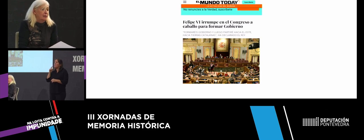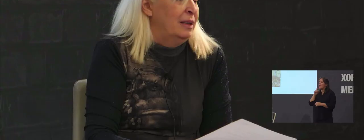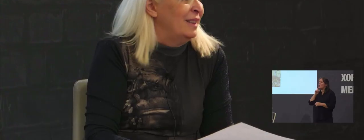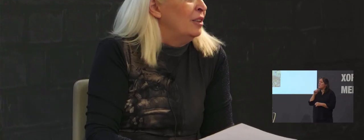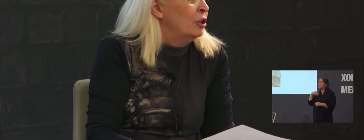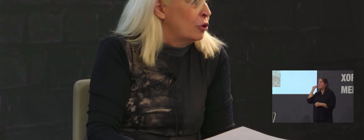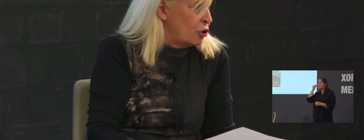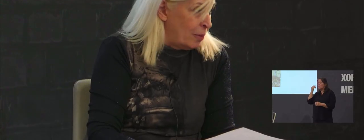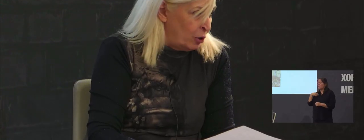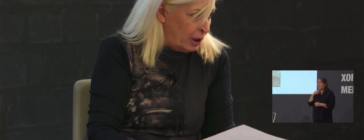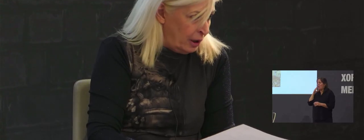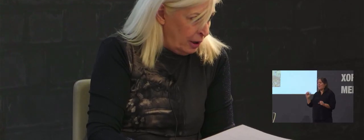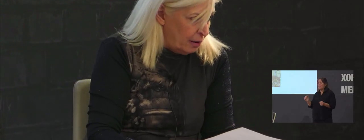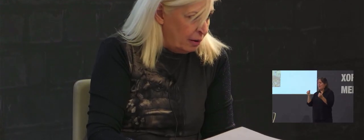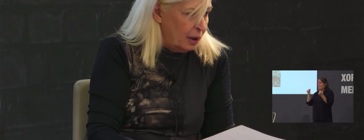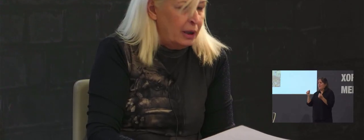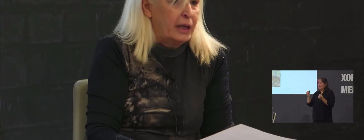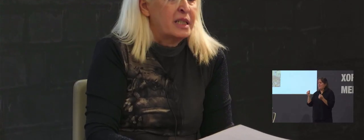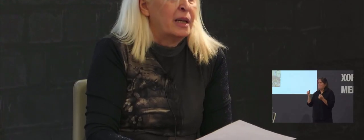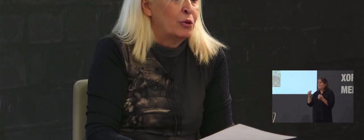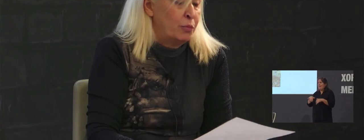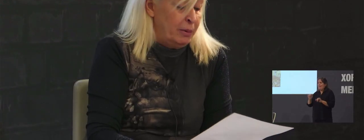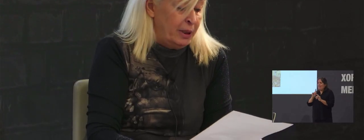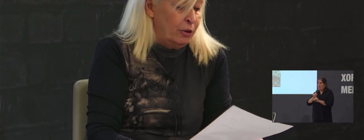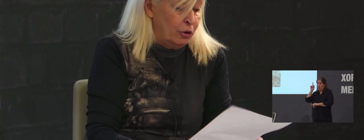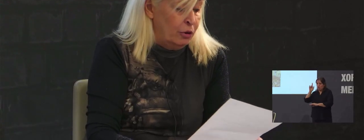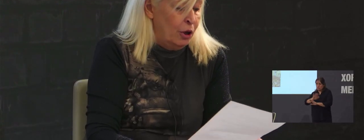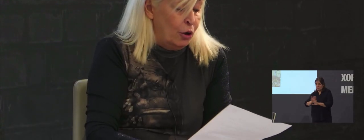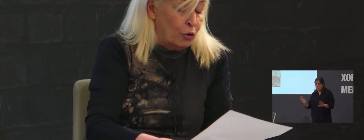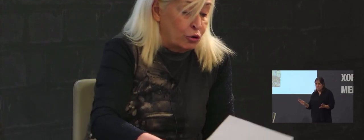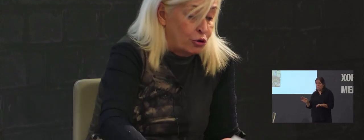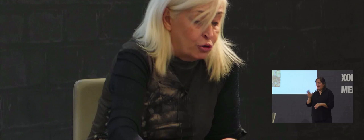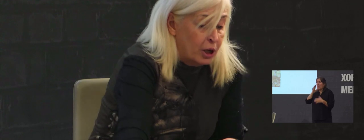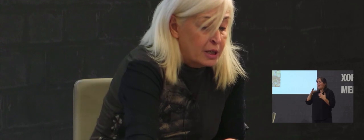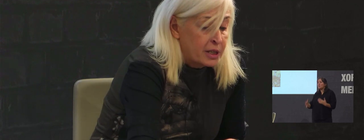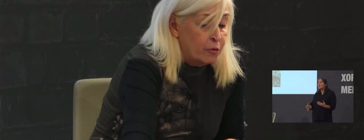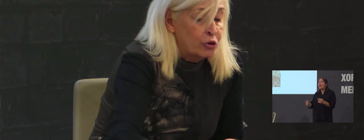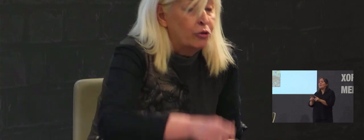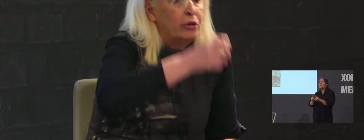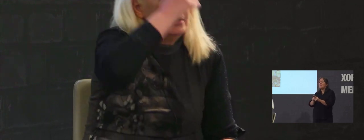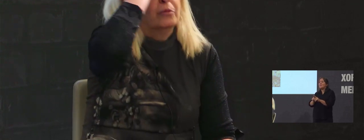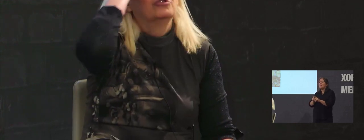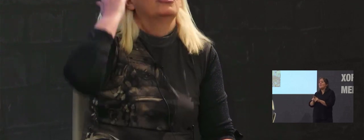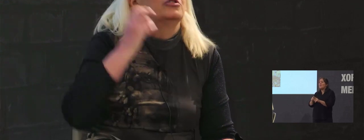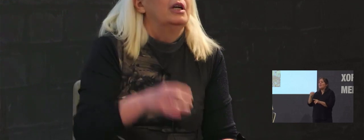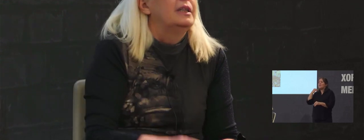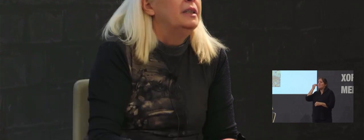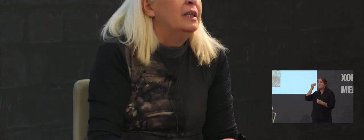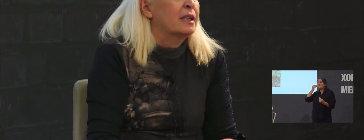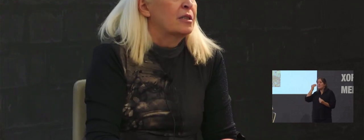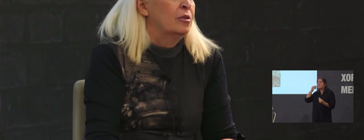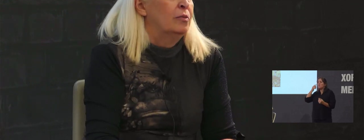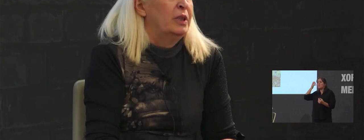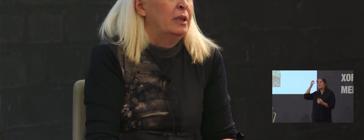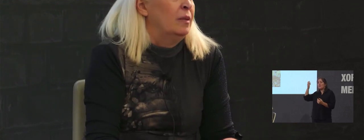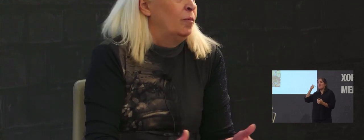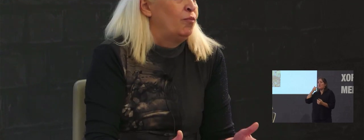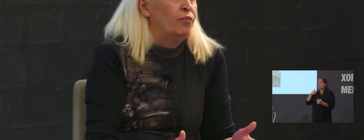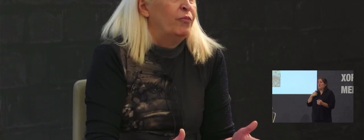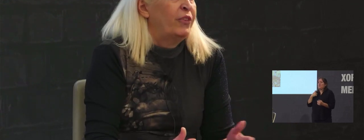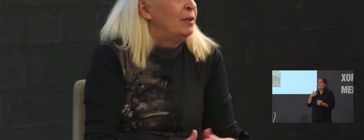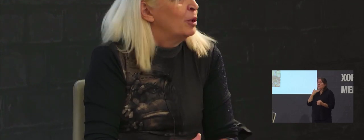salvar nin Dios a monarquía, e que estamos vivindo os seus últimos días, non?